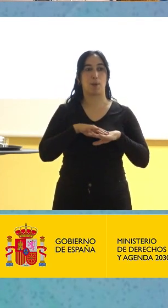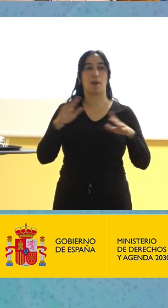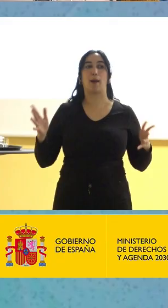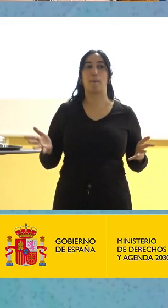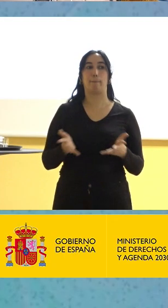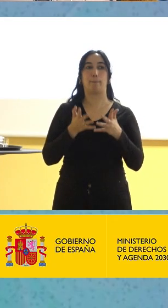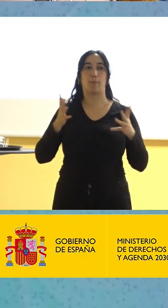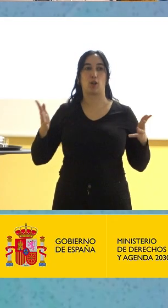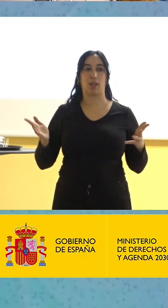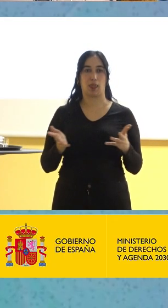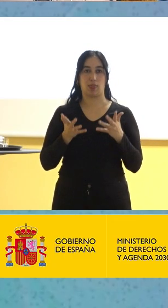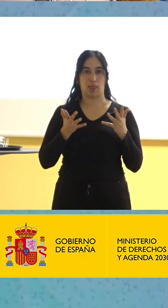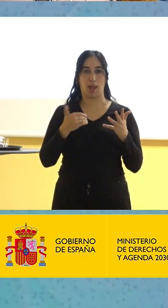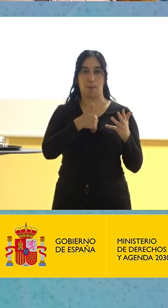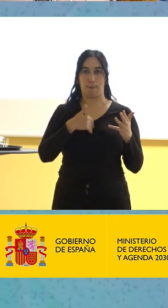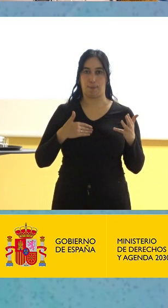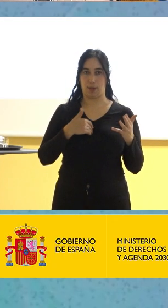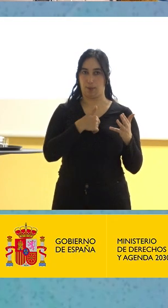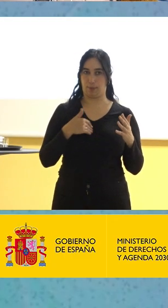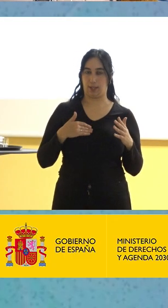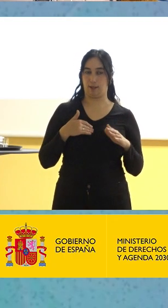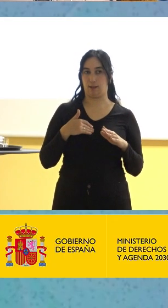¿no?, el papel de las